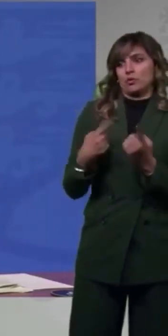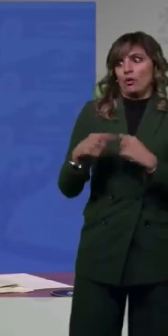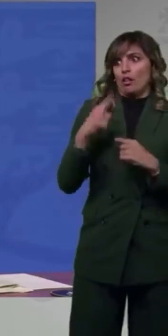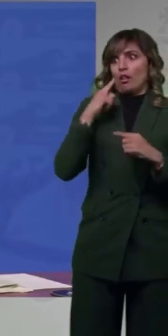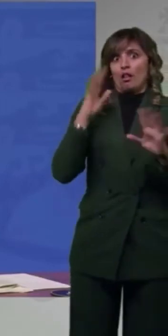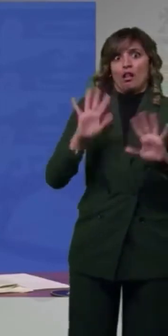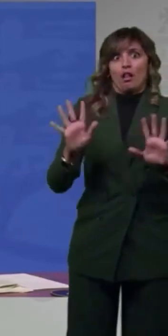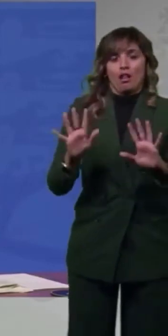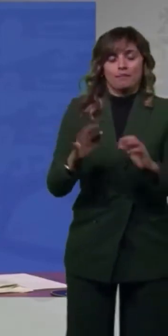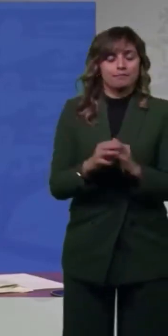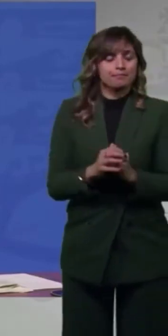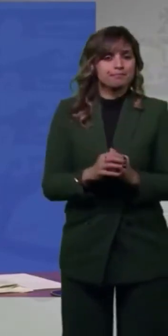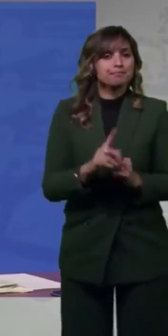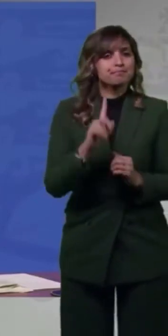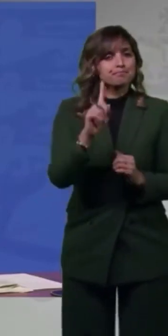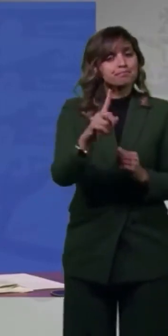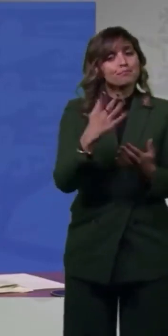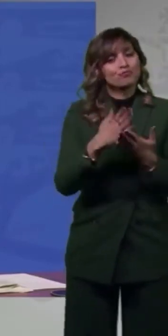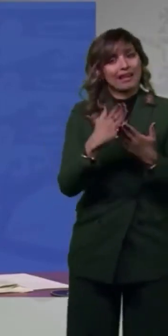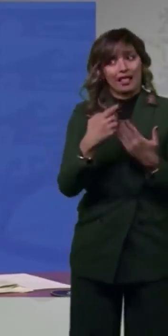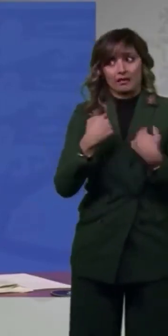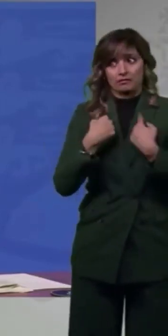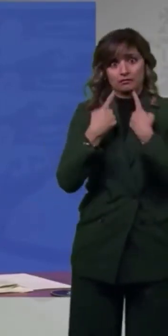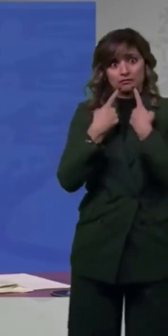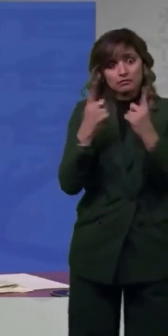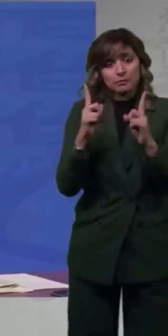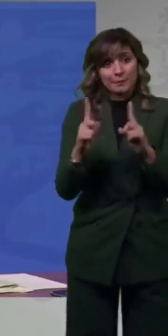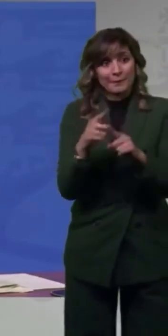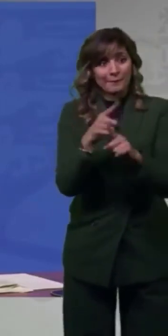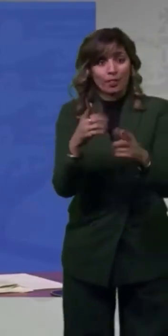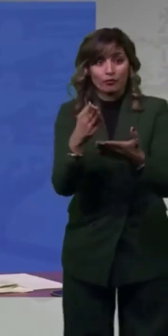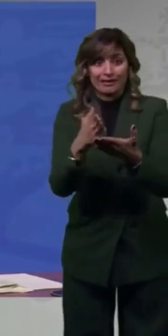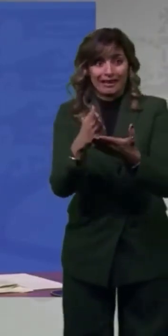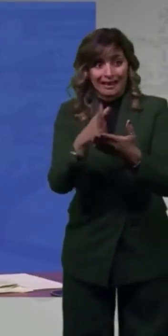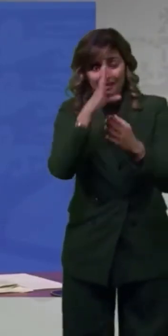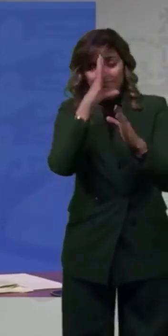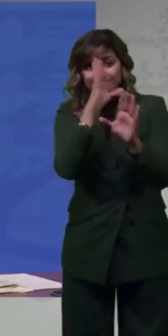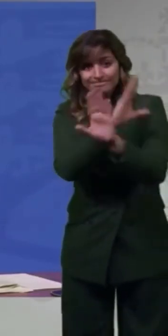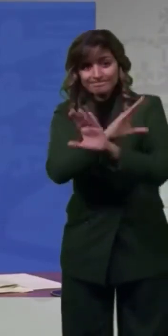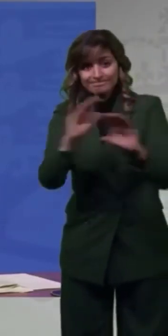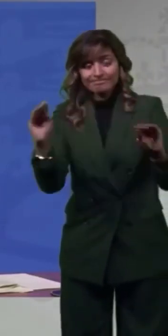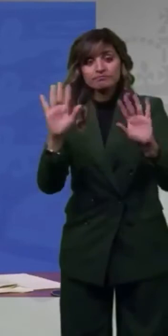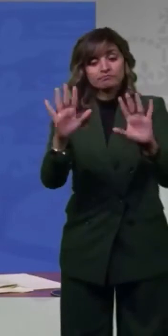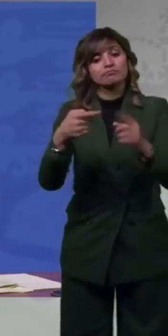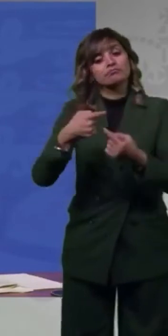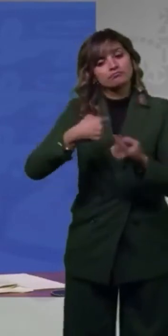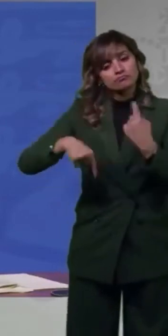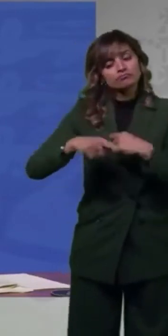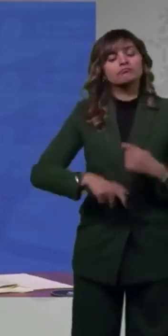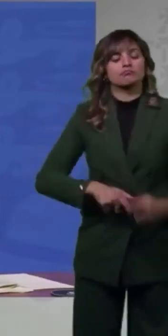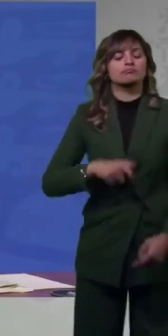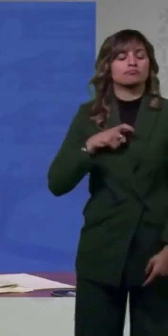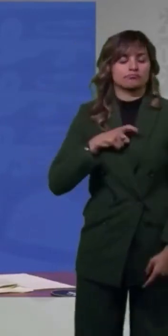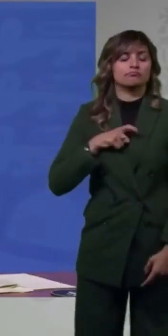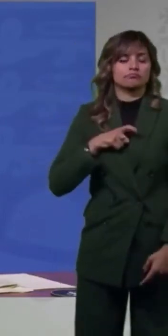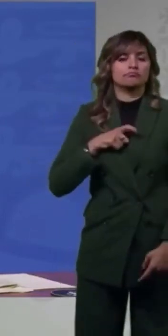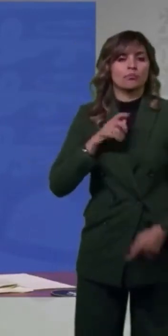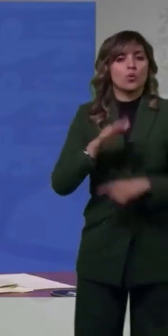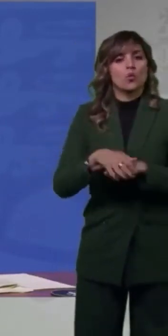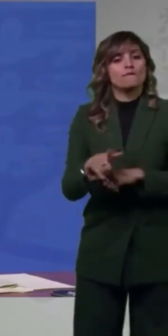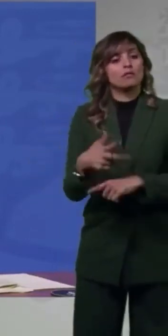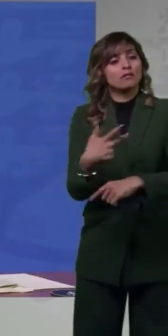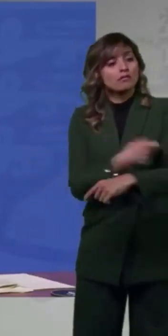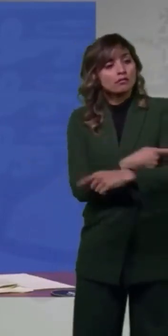de vacunación agregó que se esperaba que la protección brindada por los refuerzos contra enfermedades graves fueran aún mayor